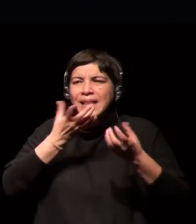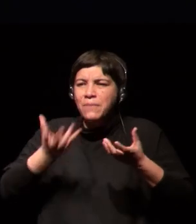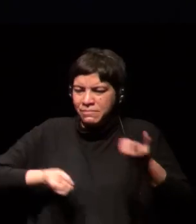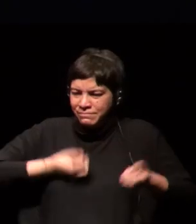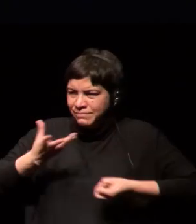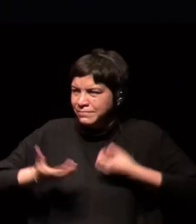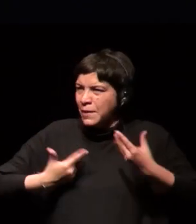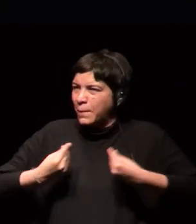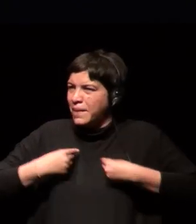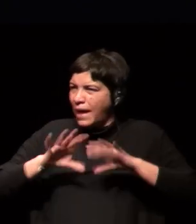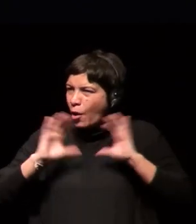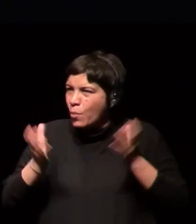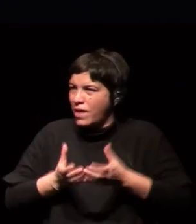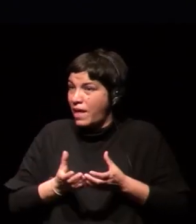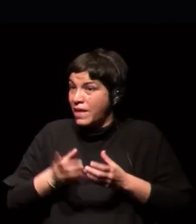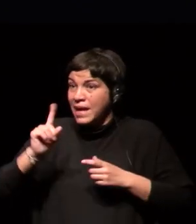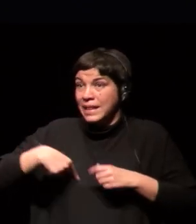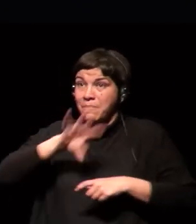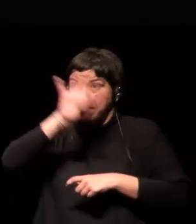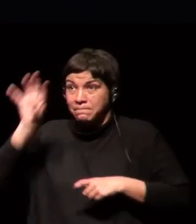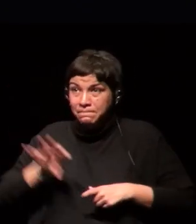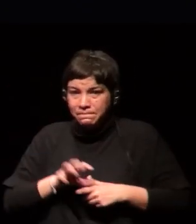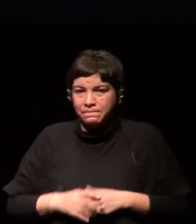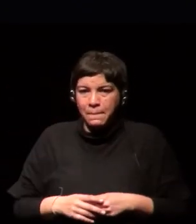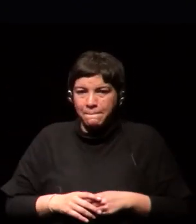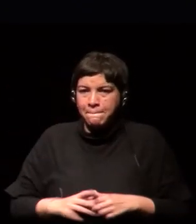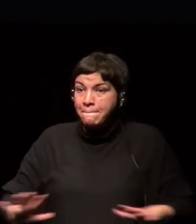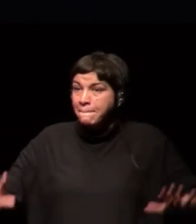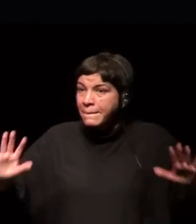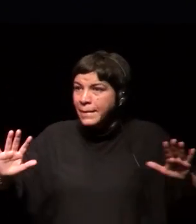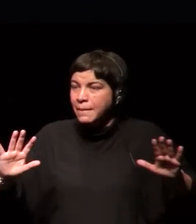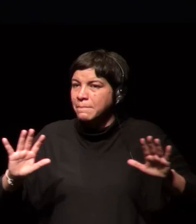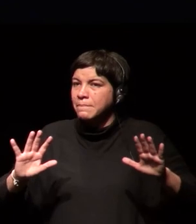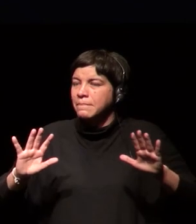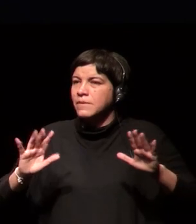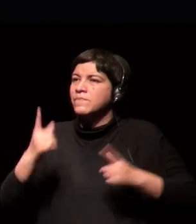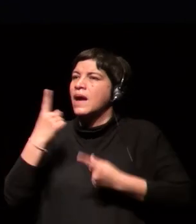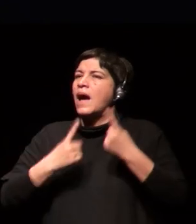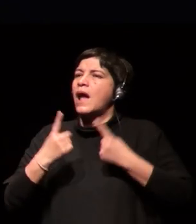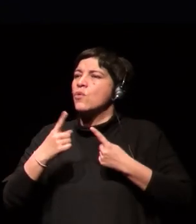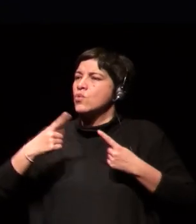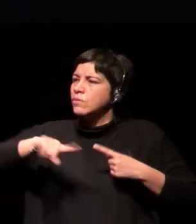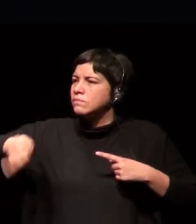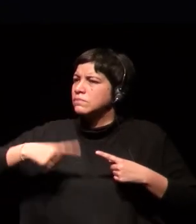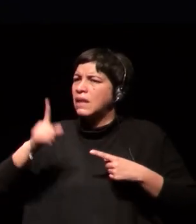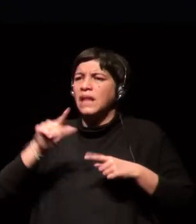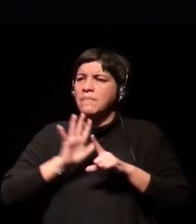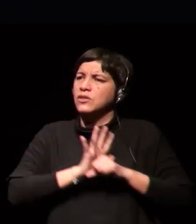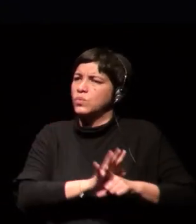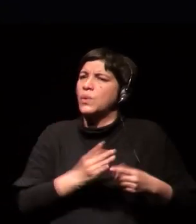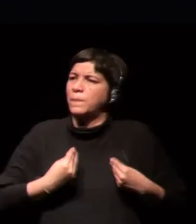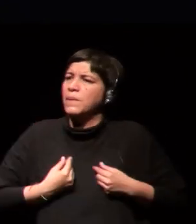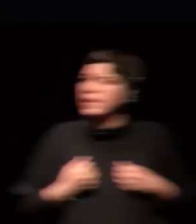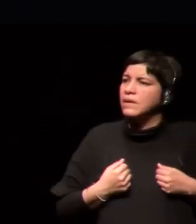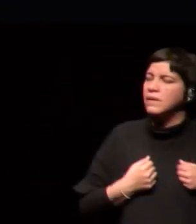nuestras naciones. Pero algunos de nosotros vivimos en exclusión. Dentro del contexto de esta